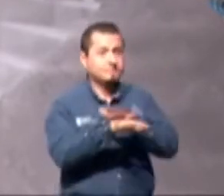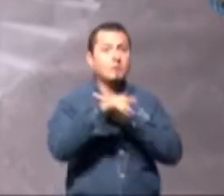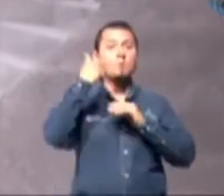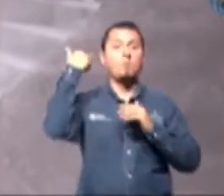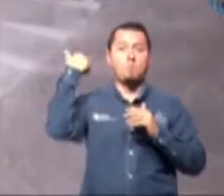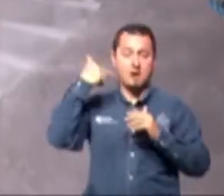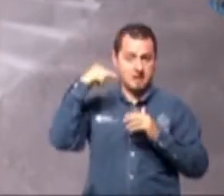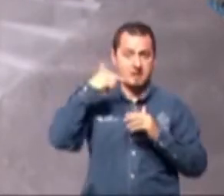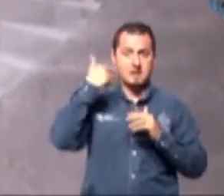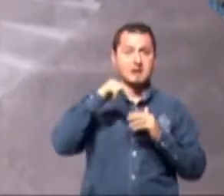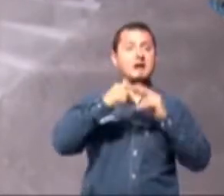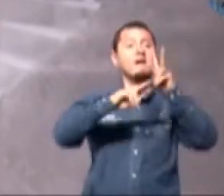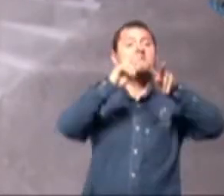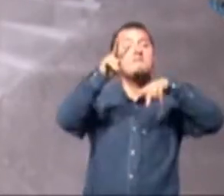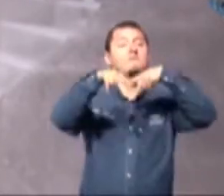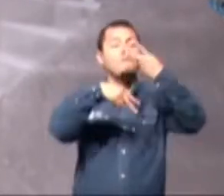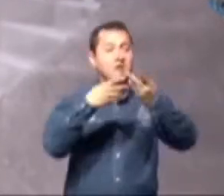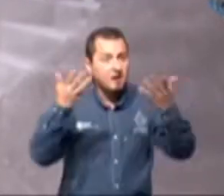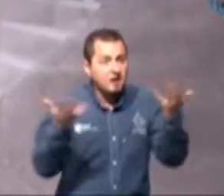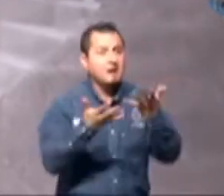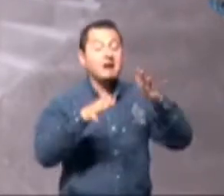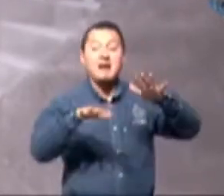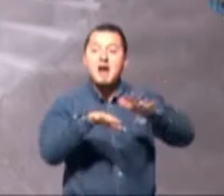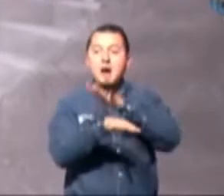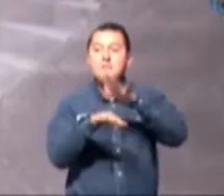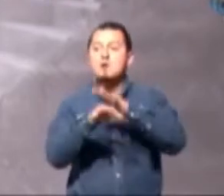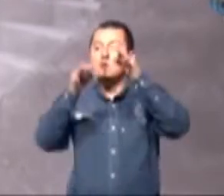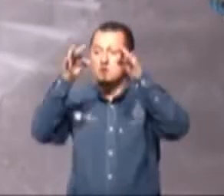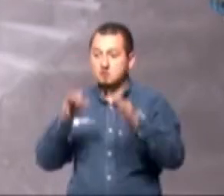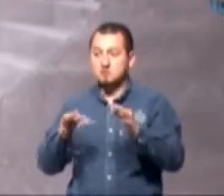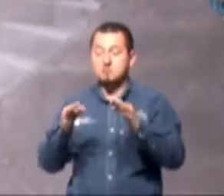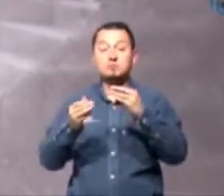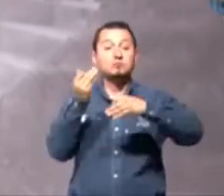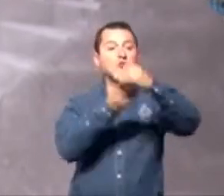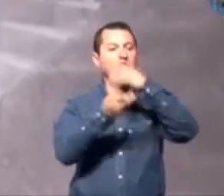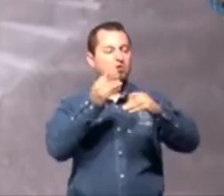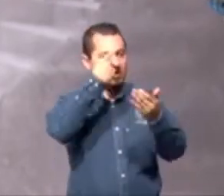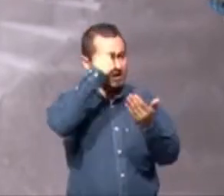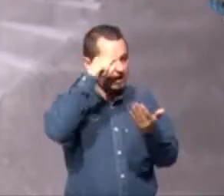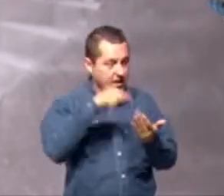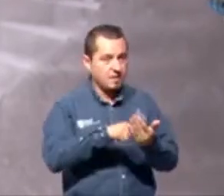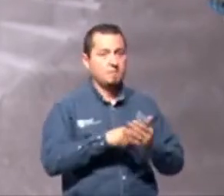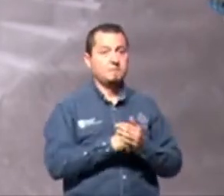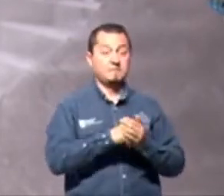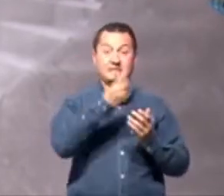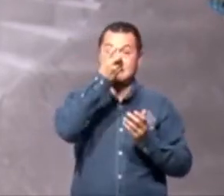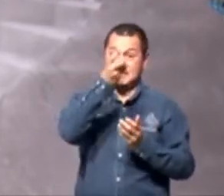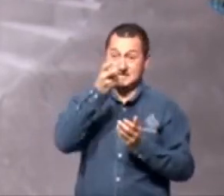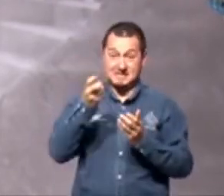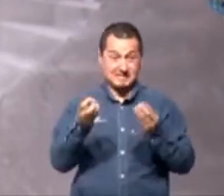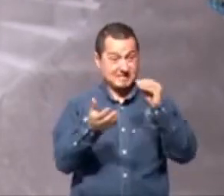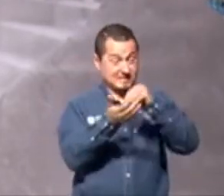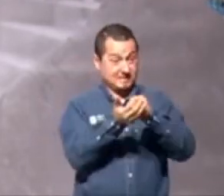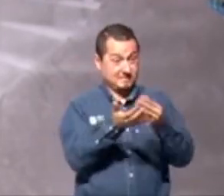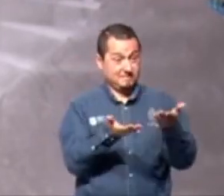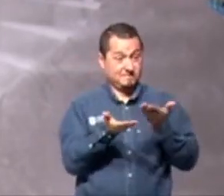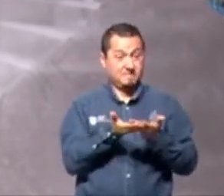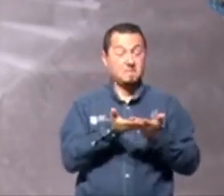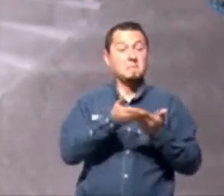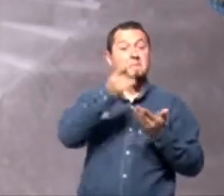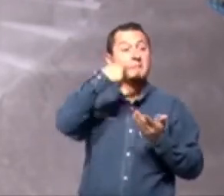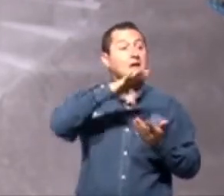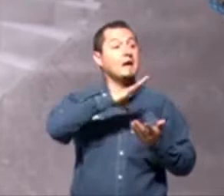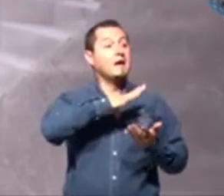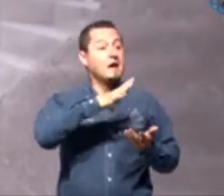Público Federal. Las becas Prepárate consisten en la entrega de una tarjeta bancaria a la que el Ayuntamiento de Guadalajara le hace